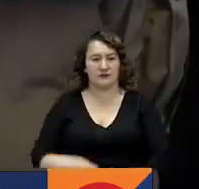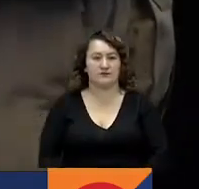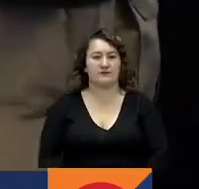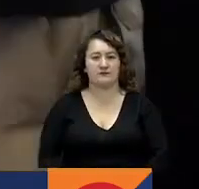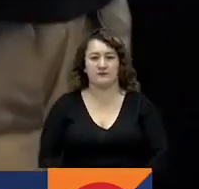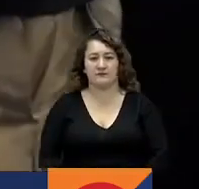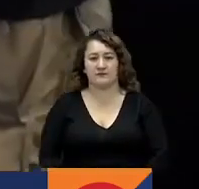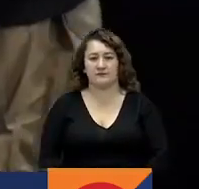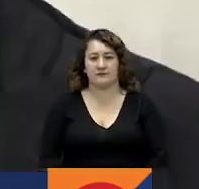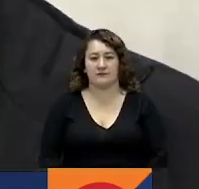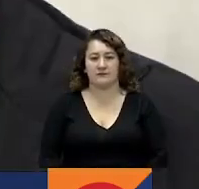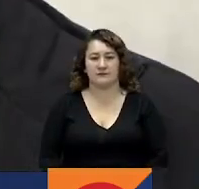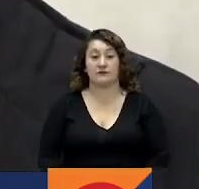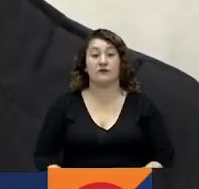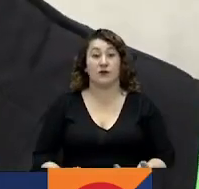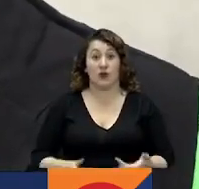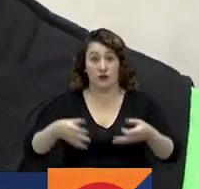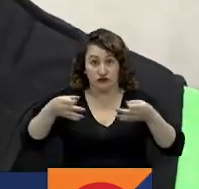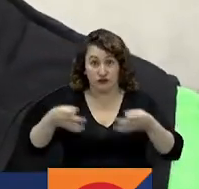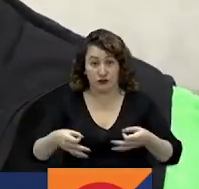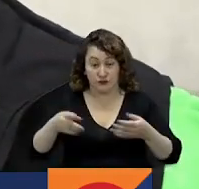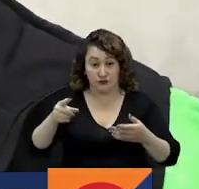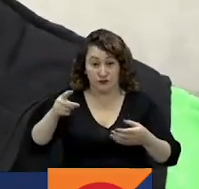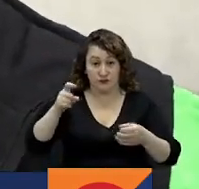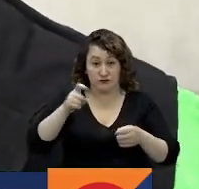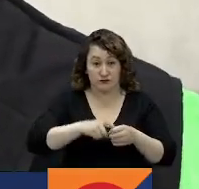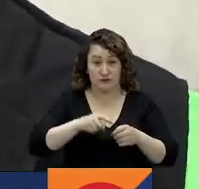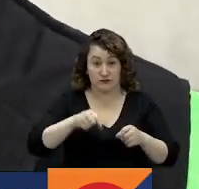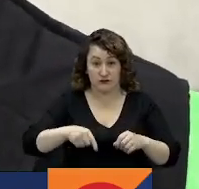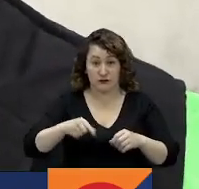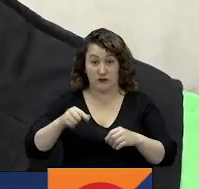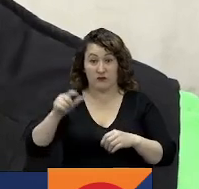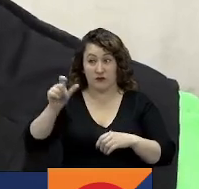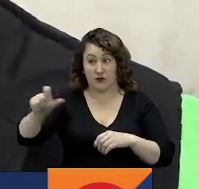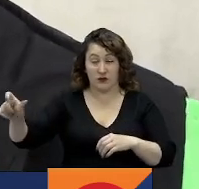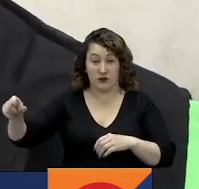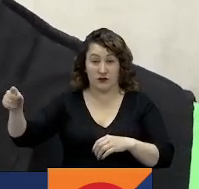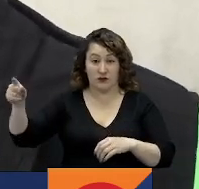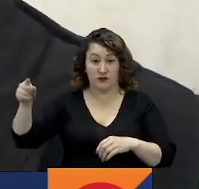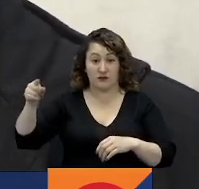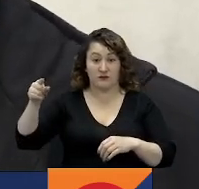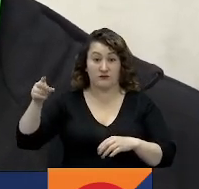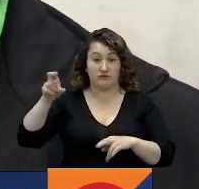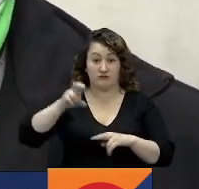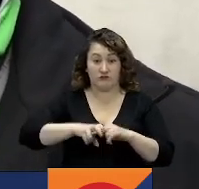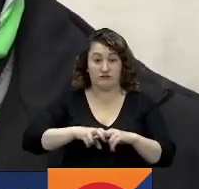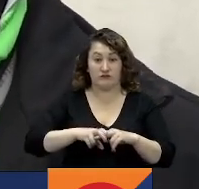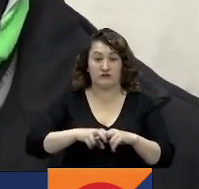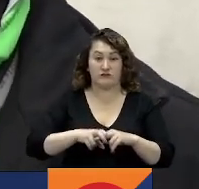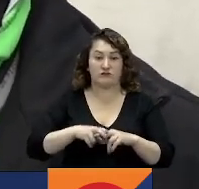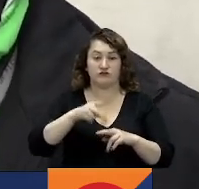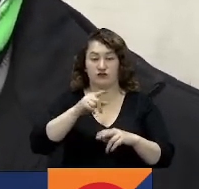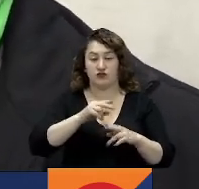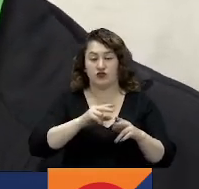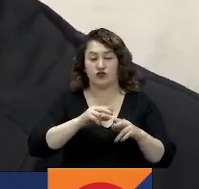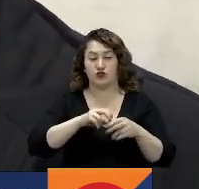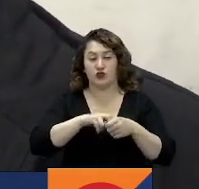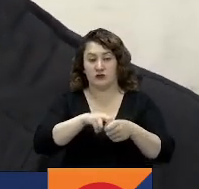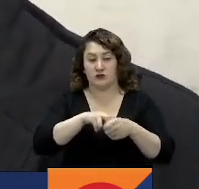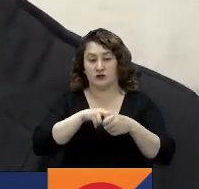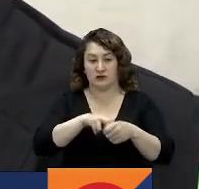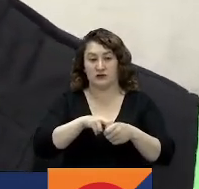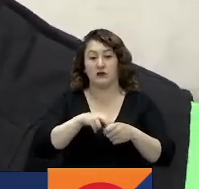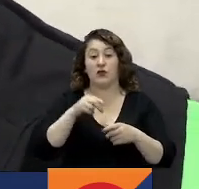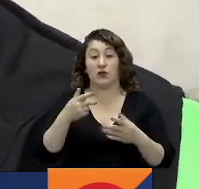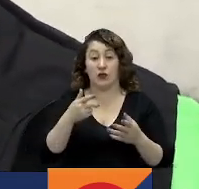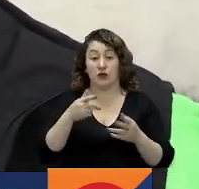hace verificación de estatus migratorio de los ciudadanos extranjeros que vienen desplazándose en estos buses con